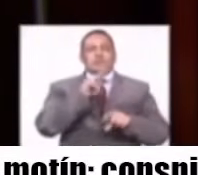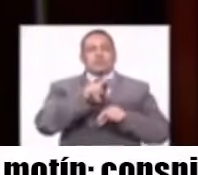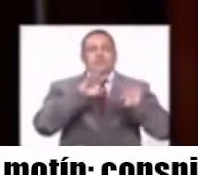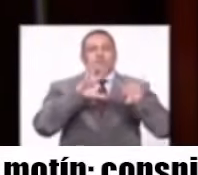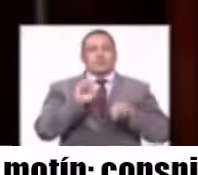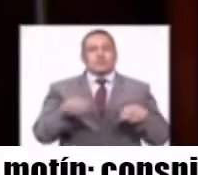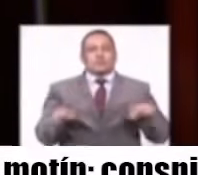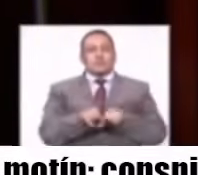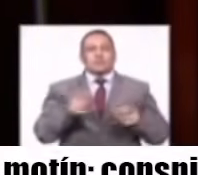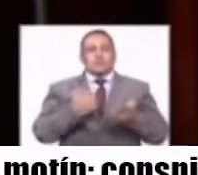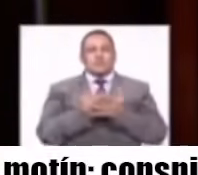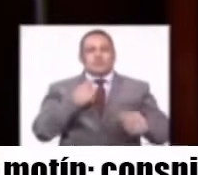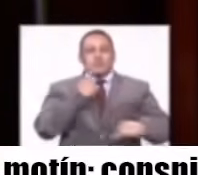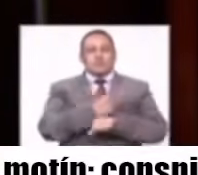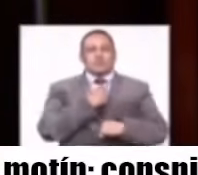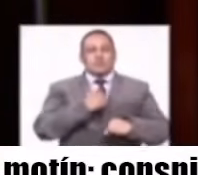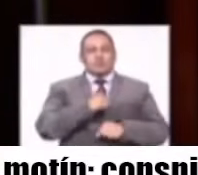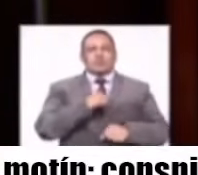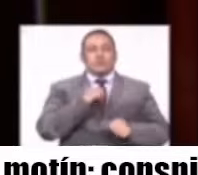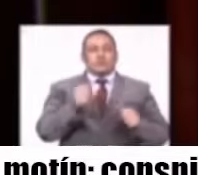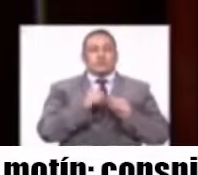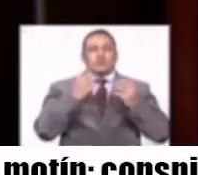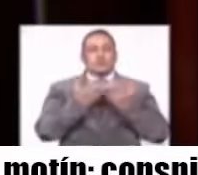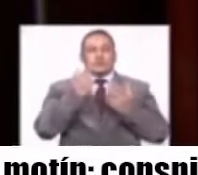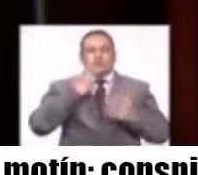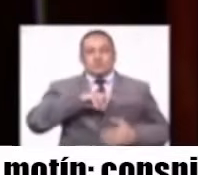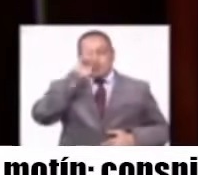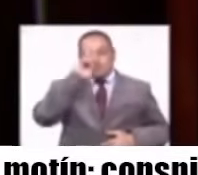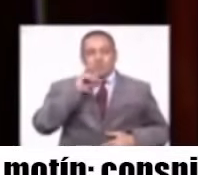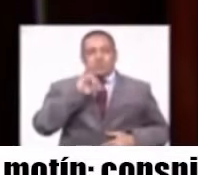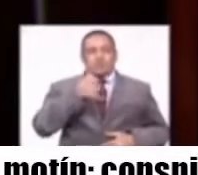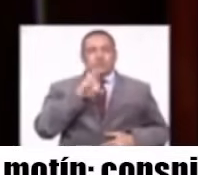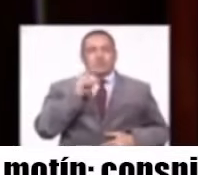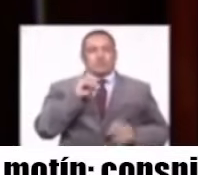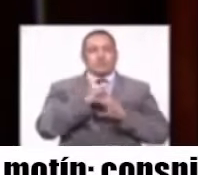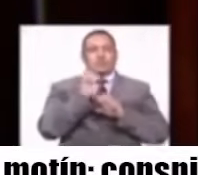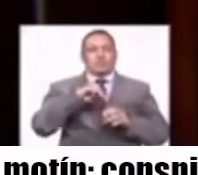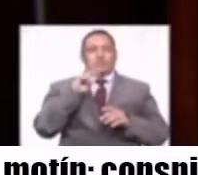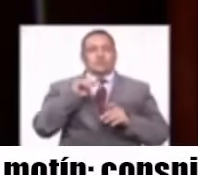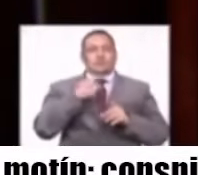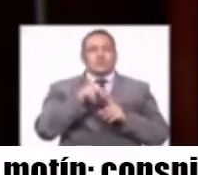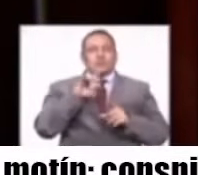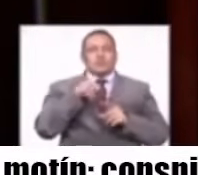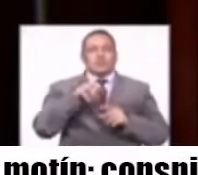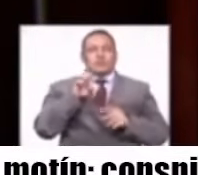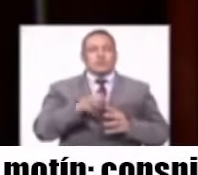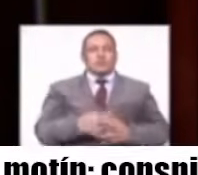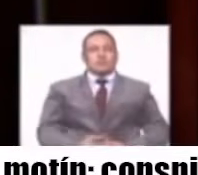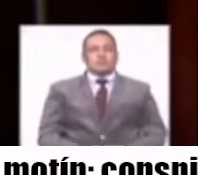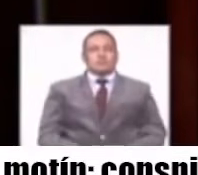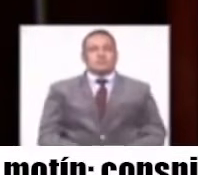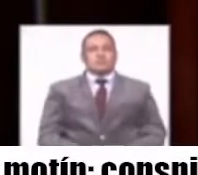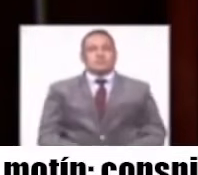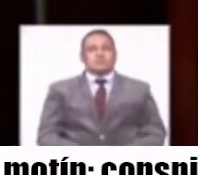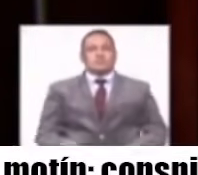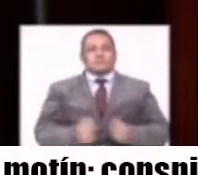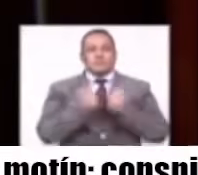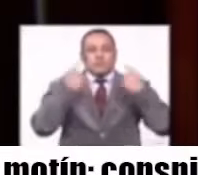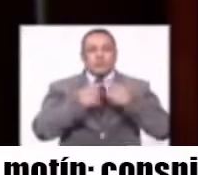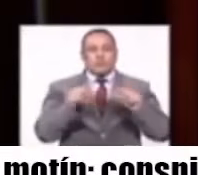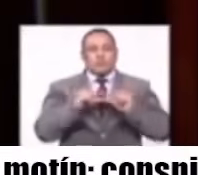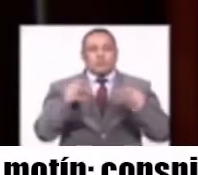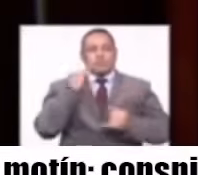290, interpuesta en su contra por el congresista de la República, Jorge Carlos Manrique Montoya. Conclusiones,